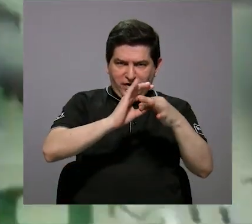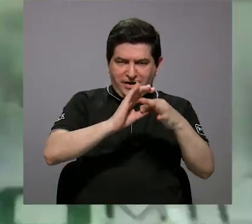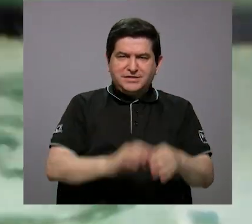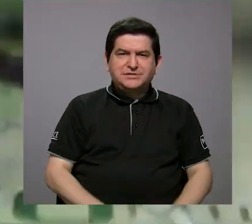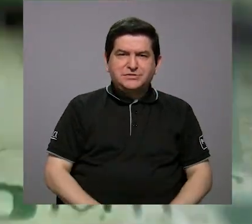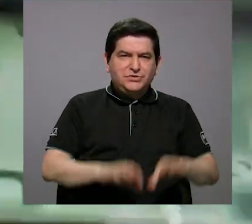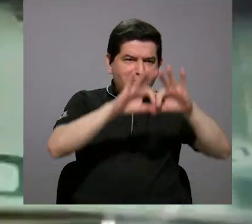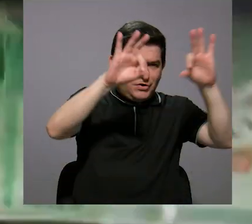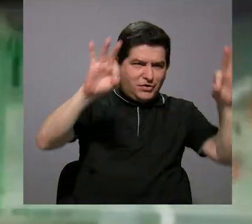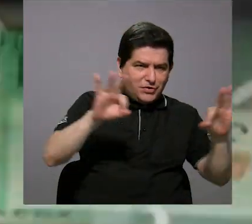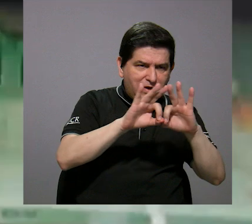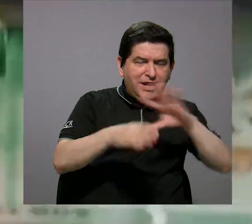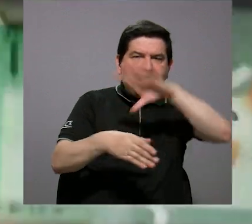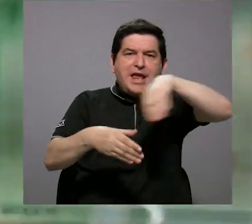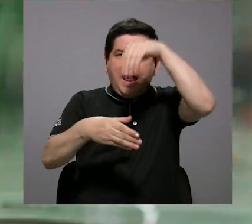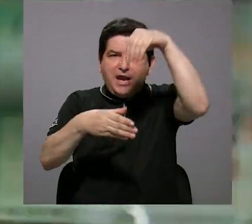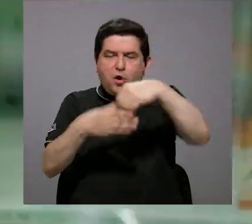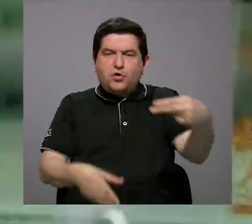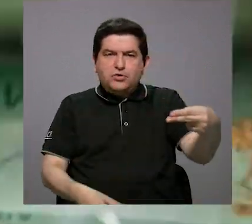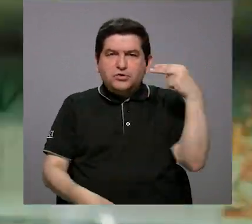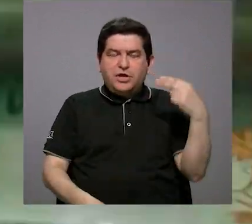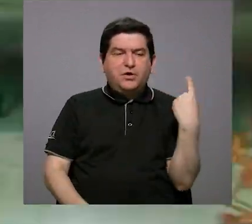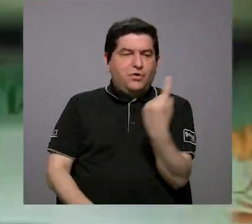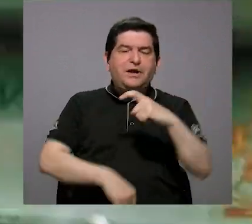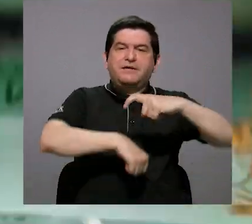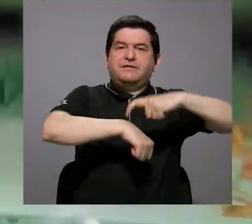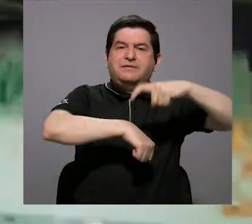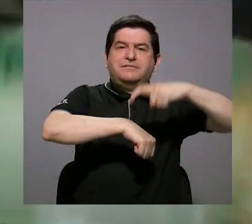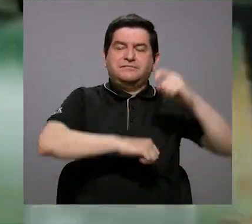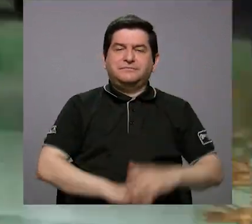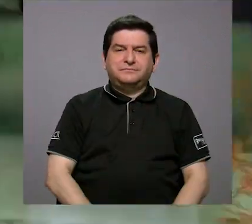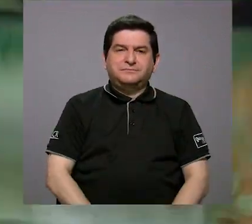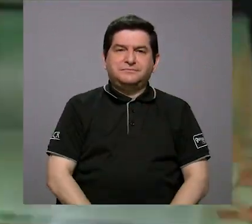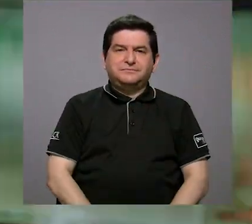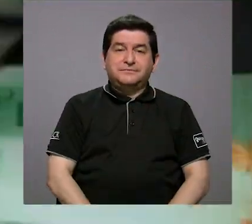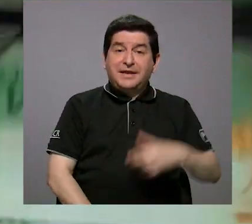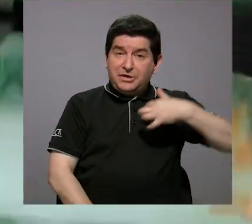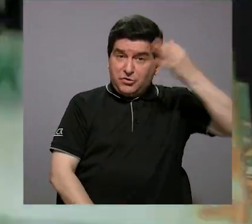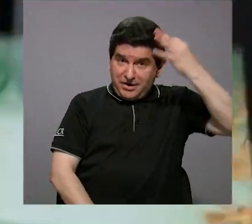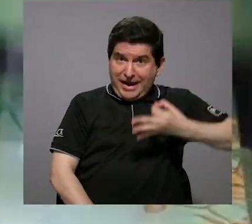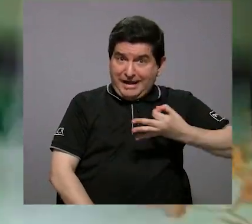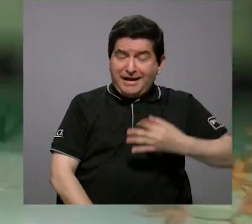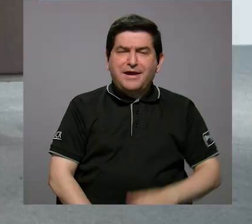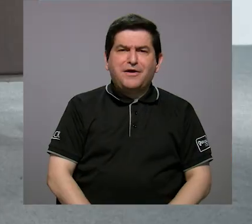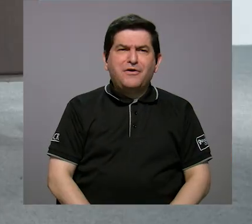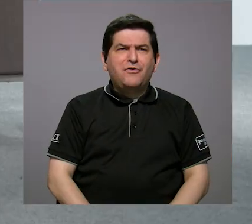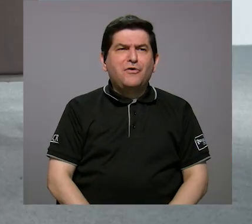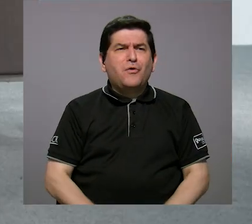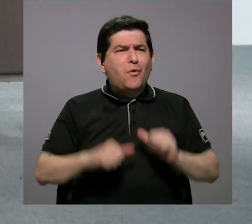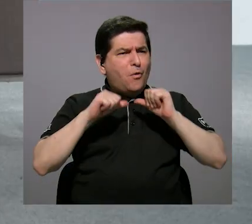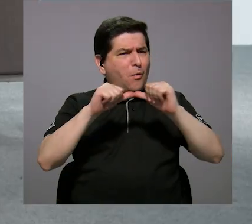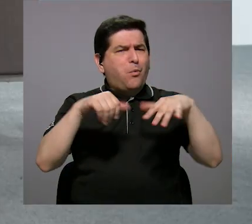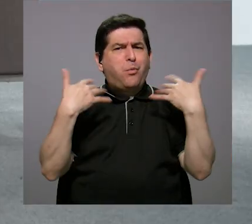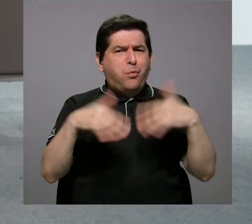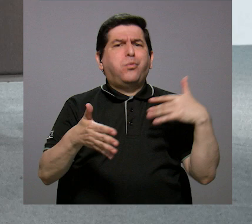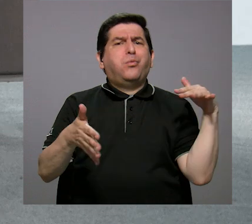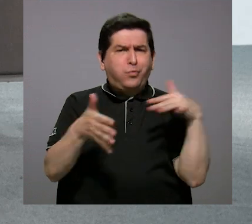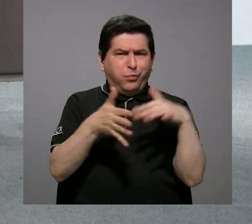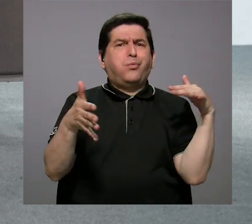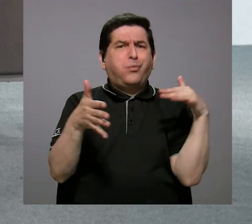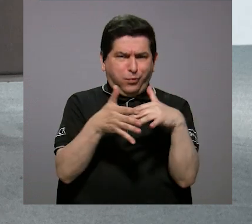relaciones entre las imágenes y los contextos históricos de cada momento. Y bueno, creo que todavía nos queda mucho por